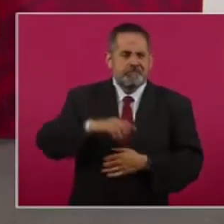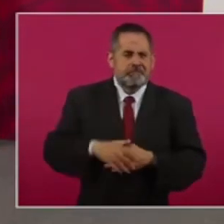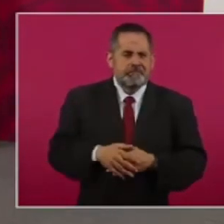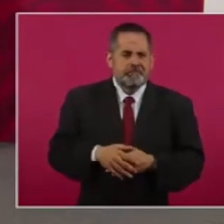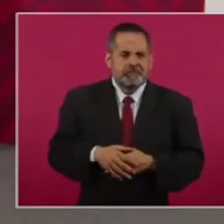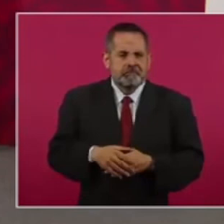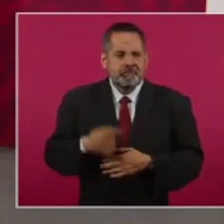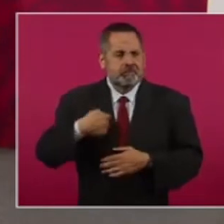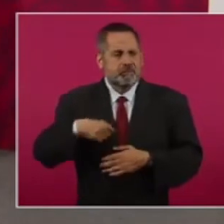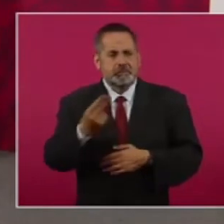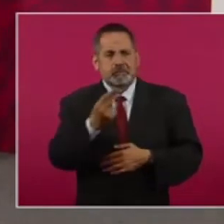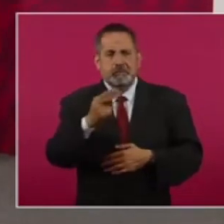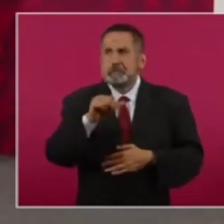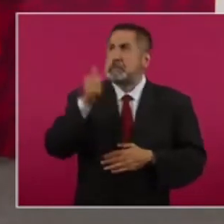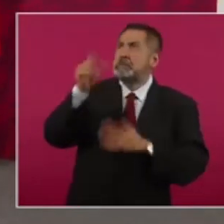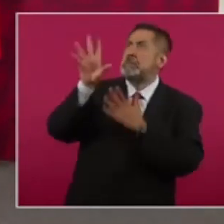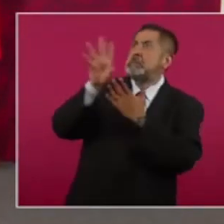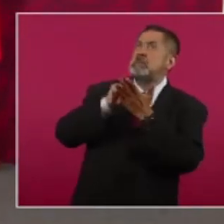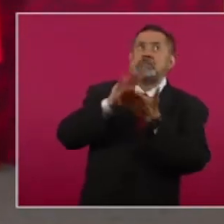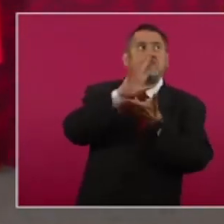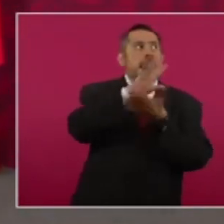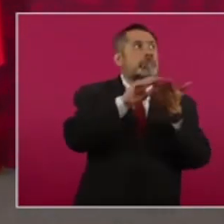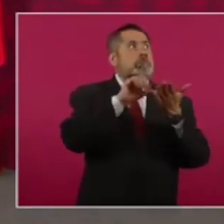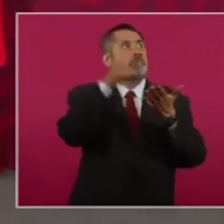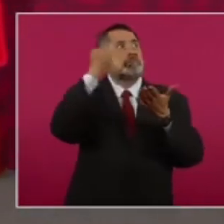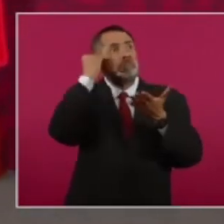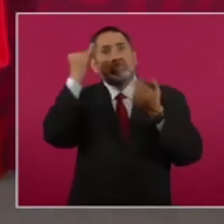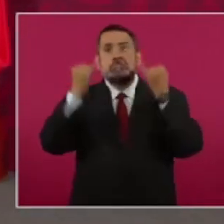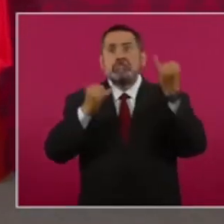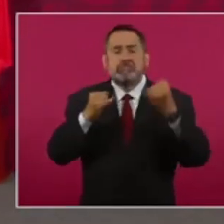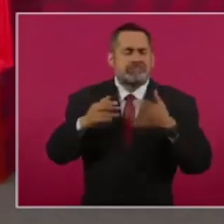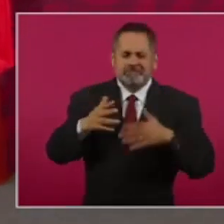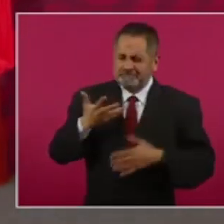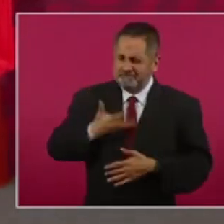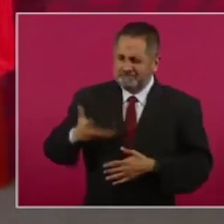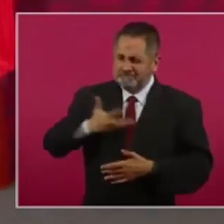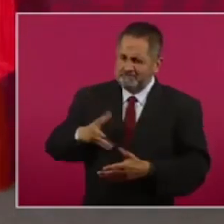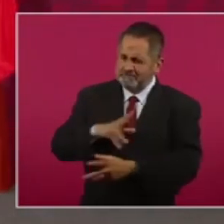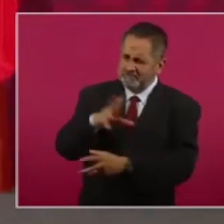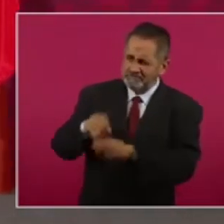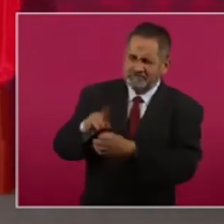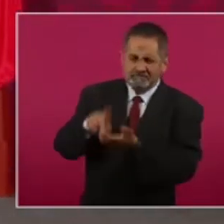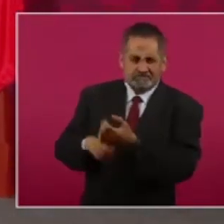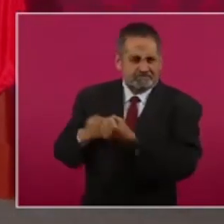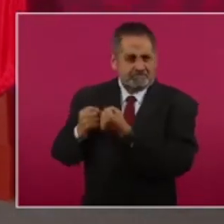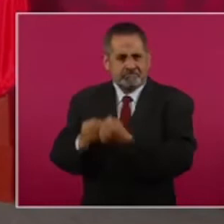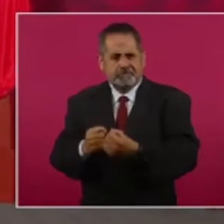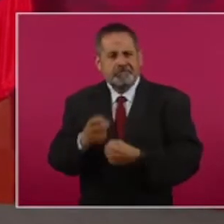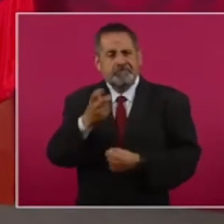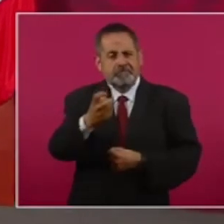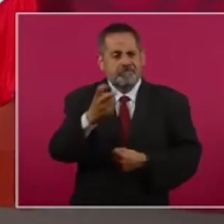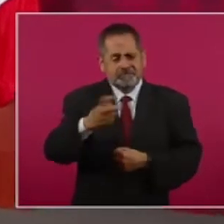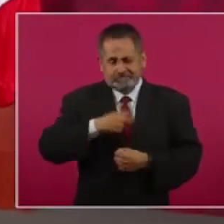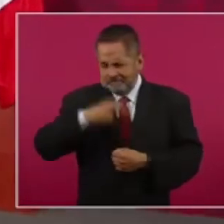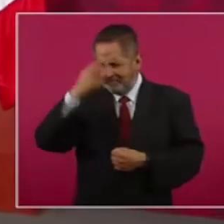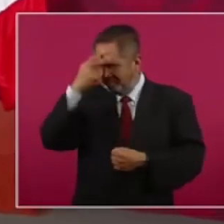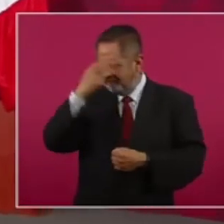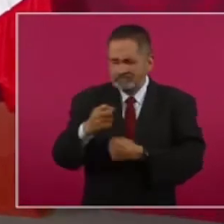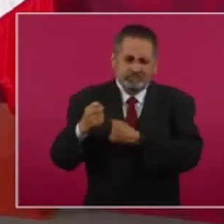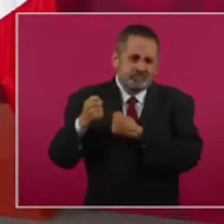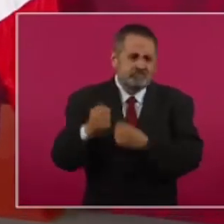necesitamos importar valores, los tenemos. Por eso México